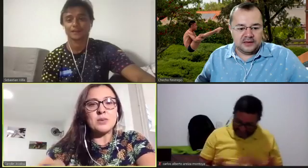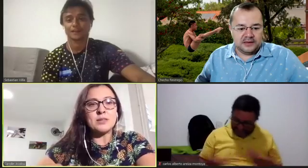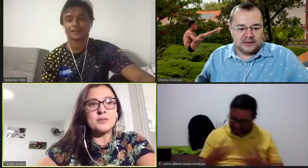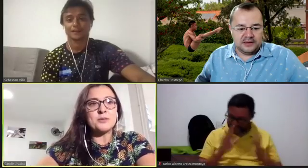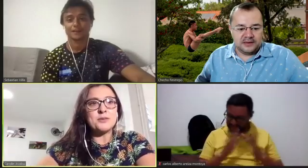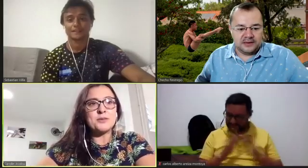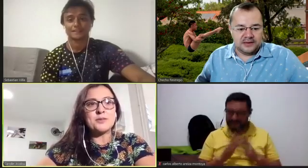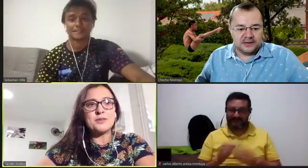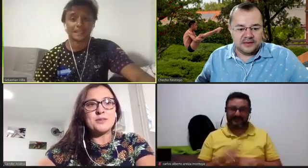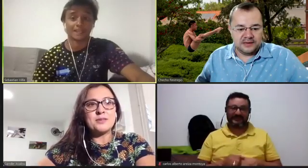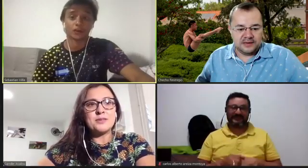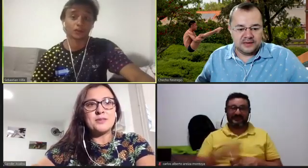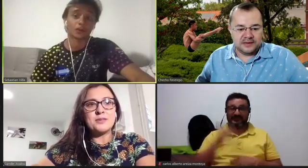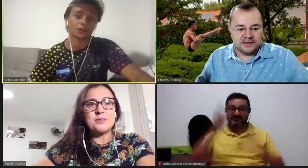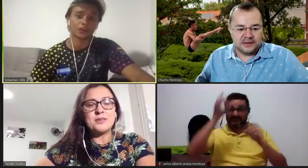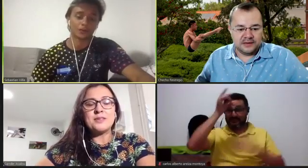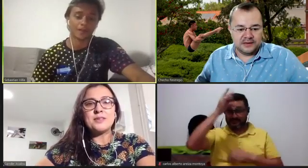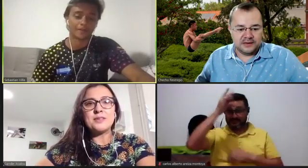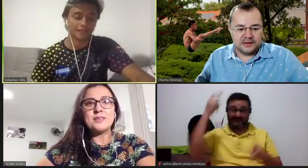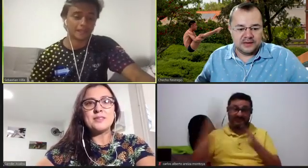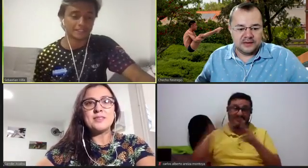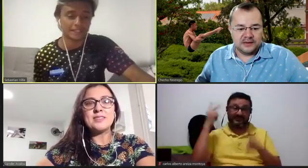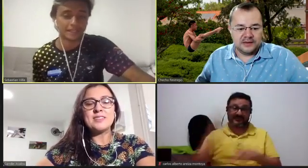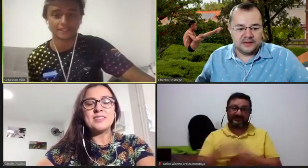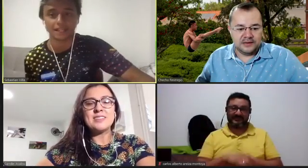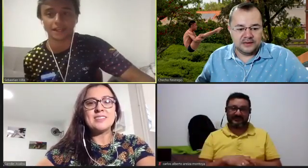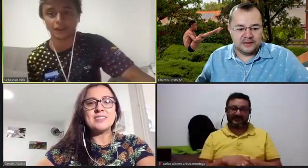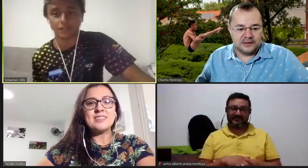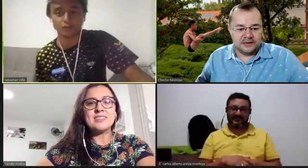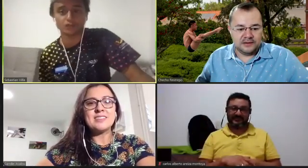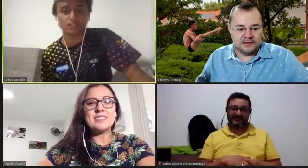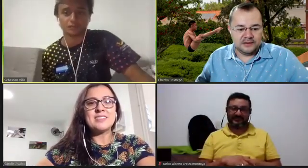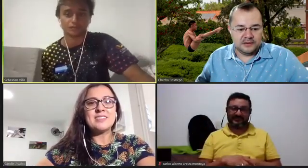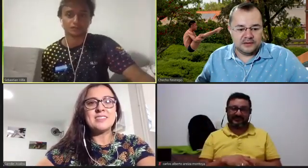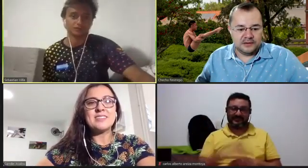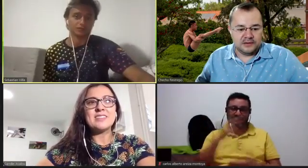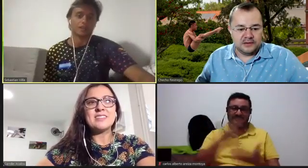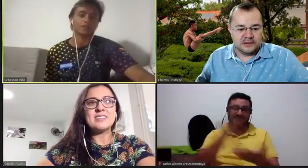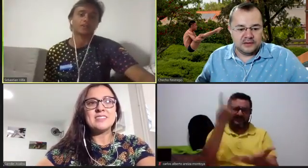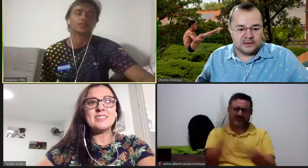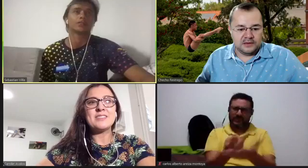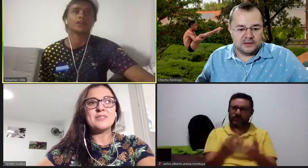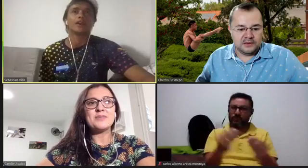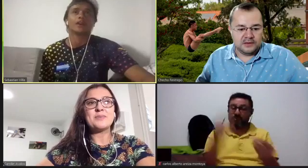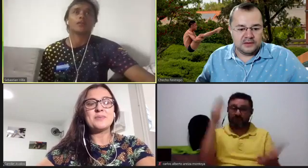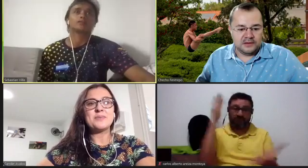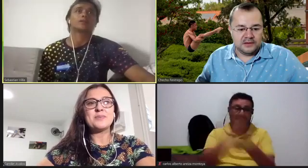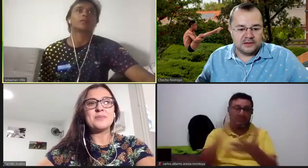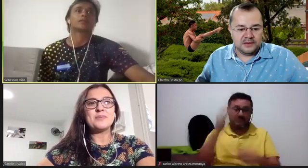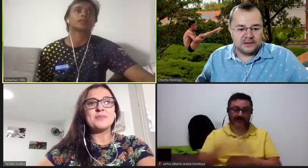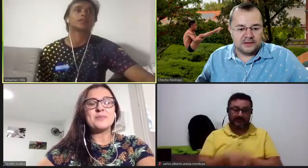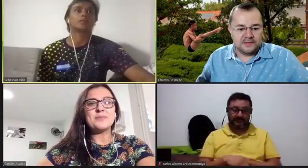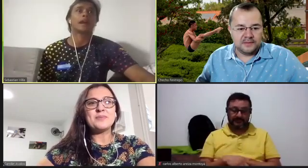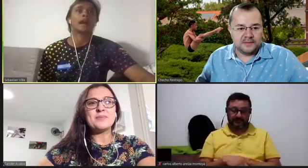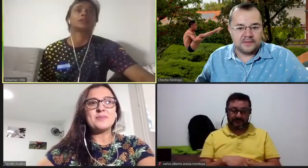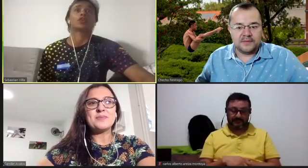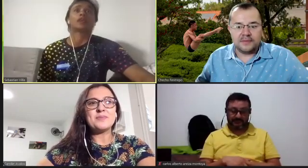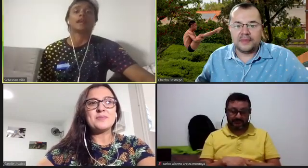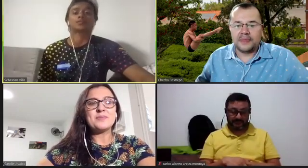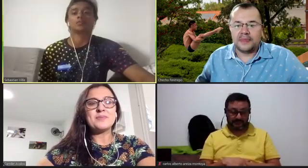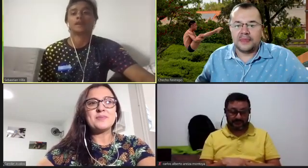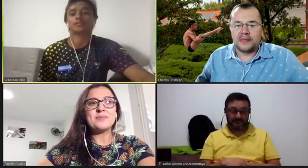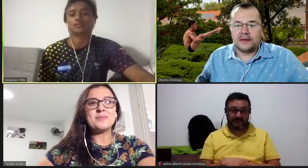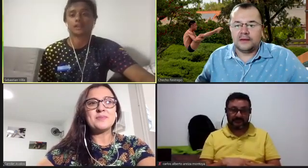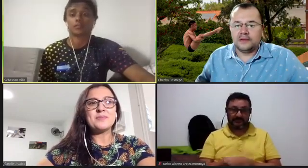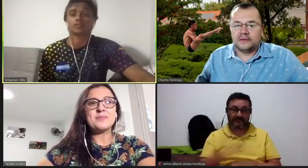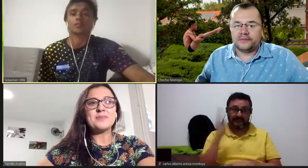Sebas? Cuéntanos. Sí, no. Obviamente accidentes enclavados hay muchísimos. O sea, no es un deporte así como de alto